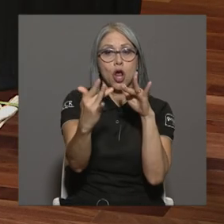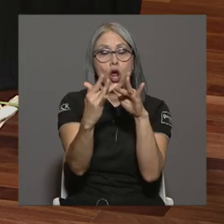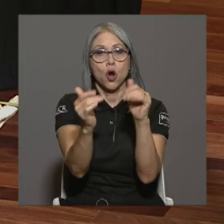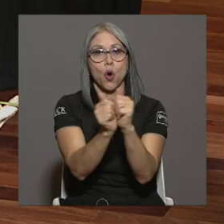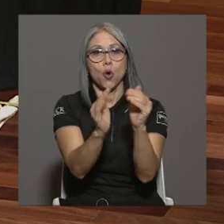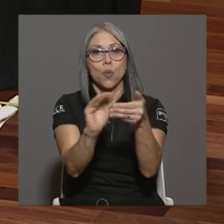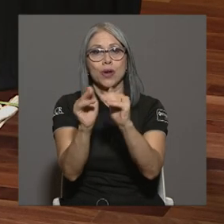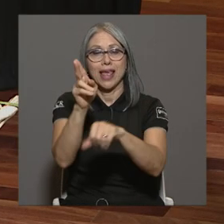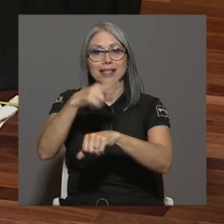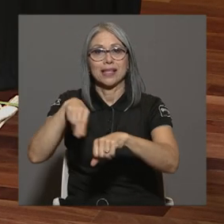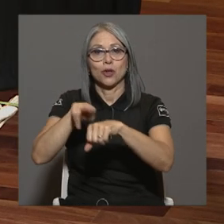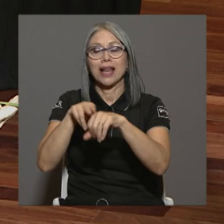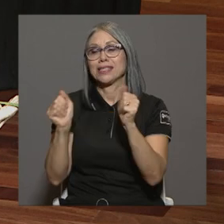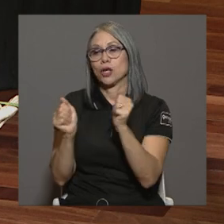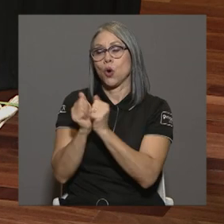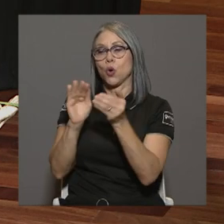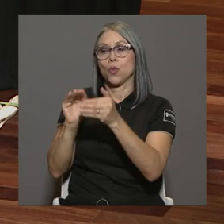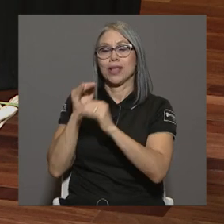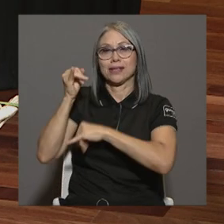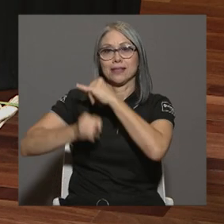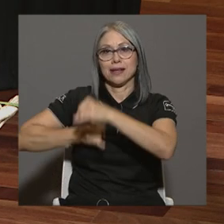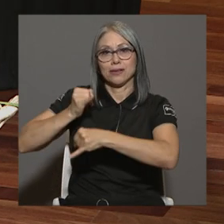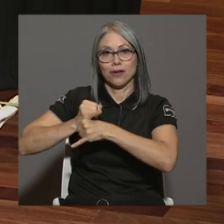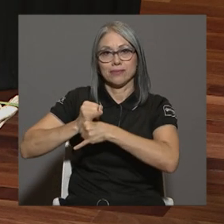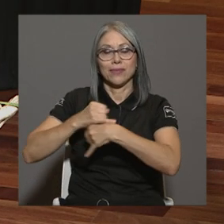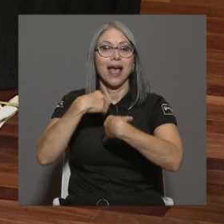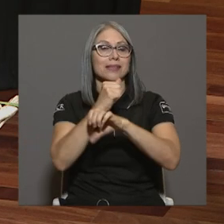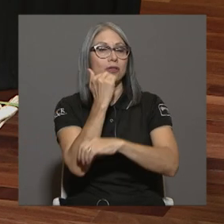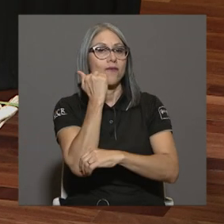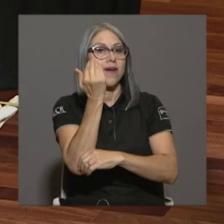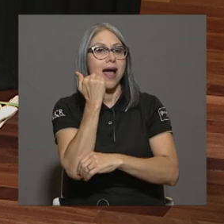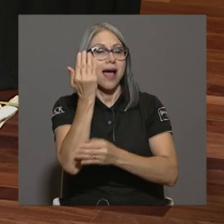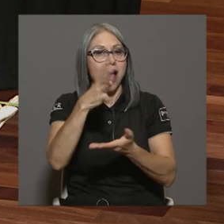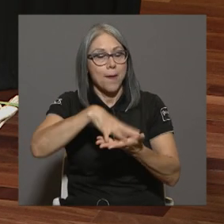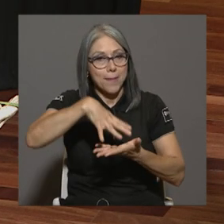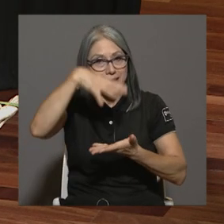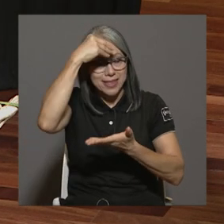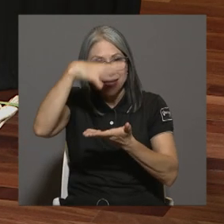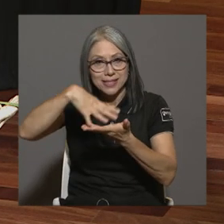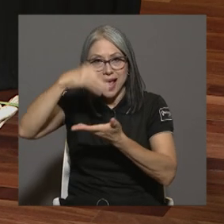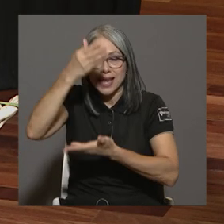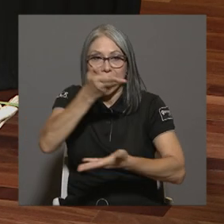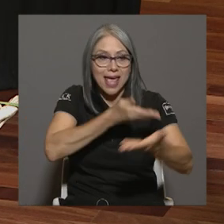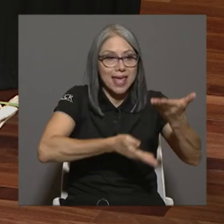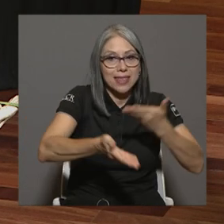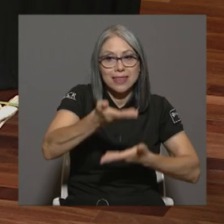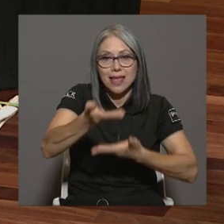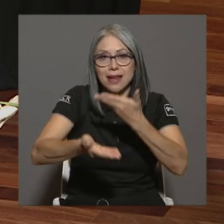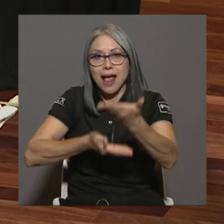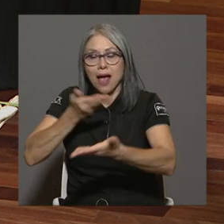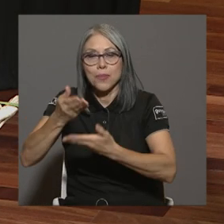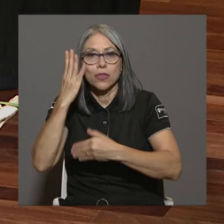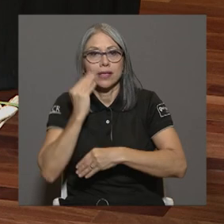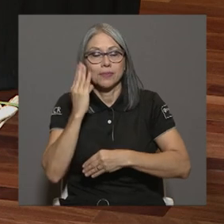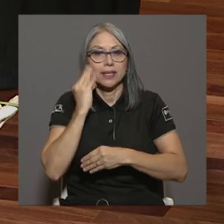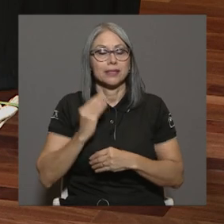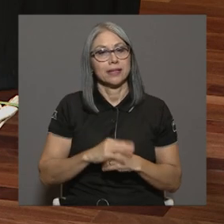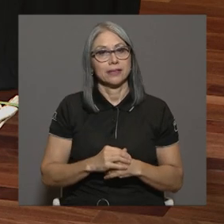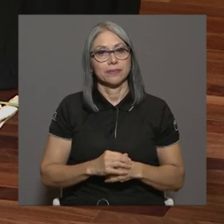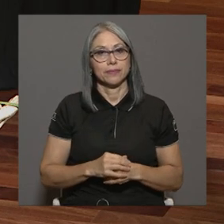e internacionales, facilitando el aprendizaje e intercambio de experiencias.